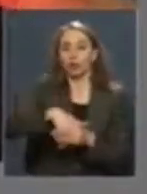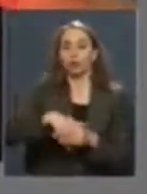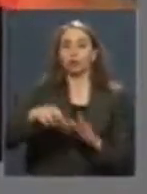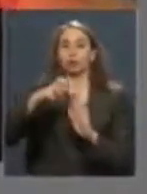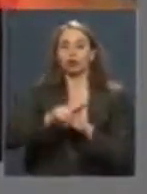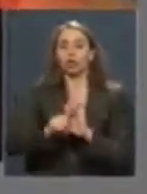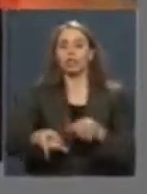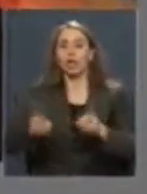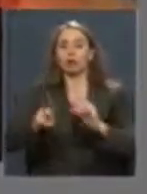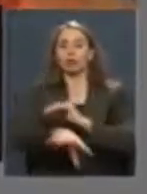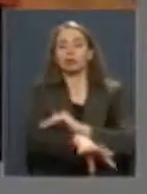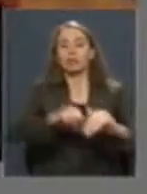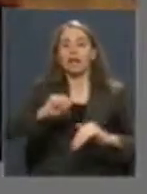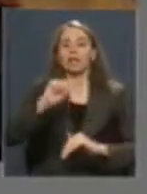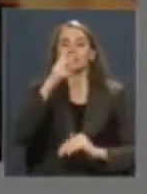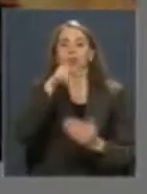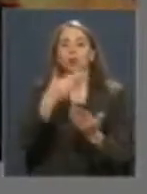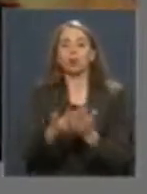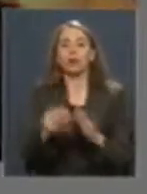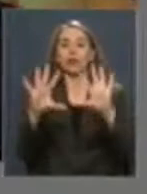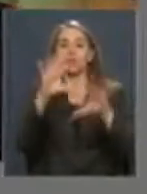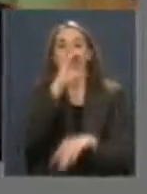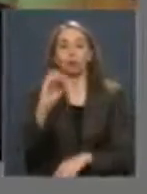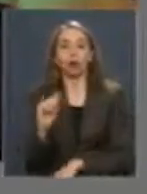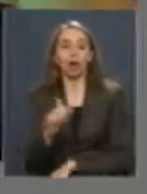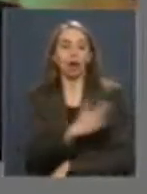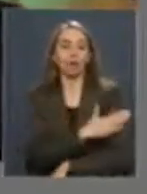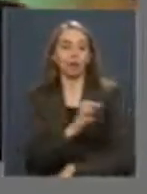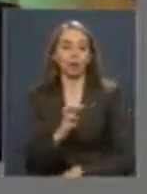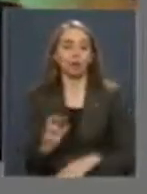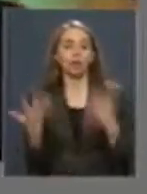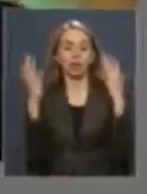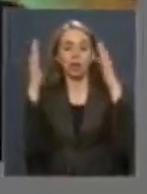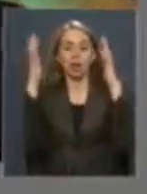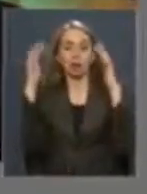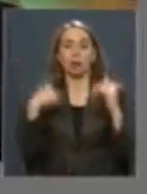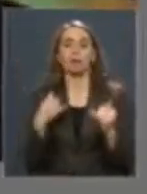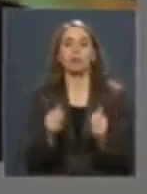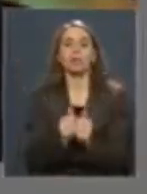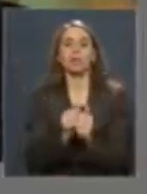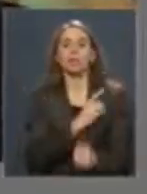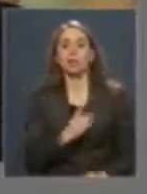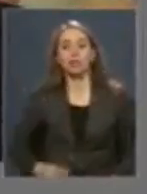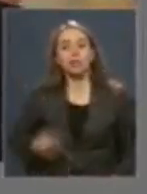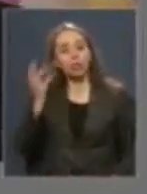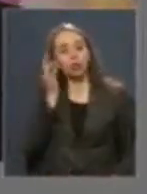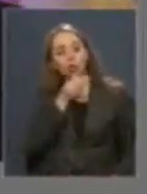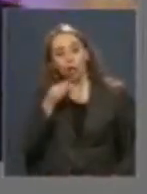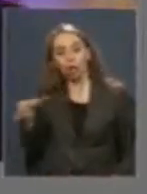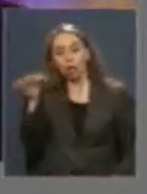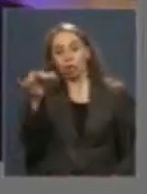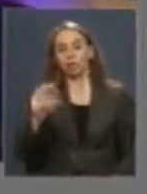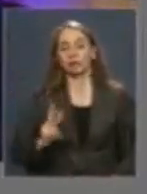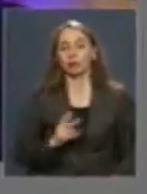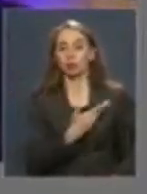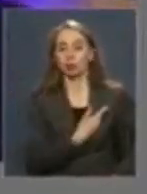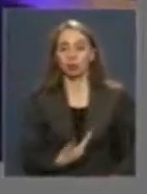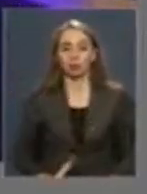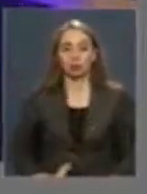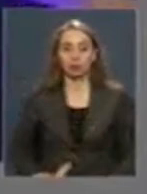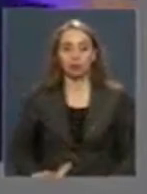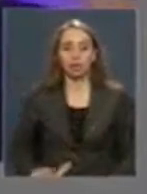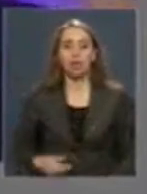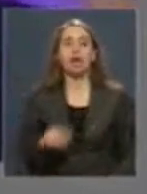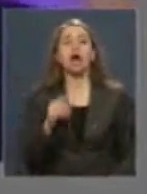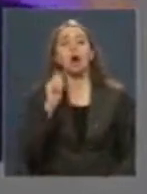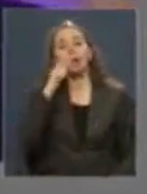retiro del 10% de las AFP. Un aplauso para mi colega, por su intermedio, señor presidente, para mi colega,